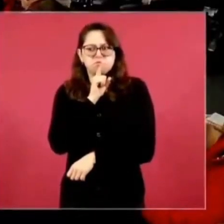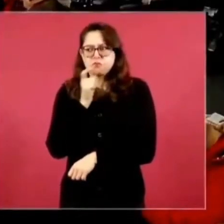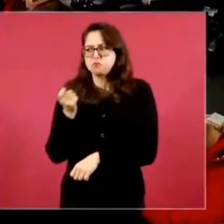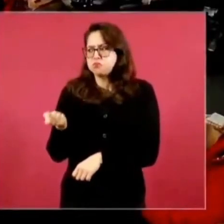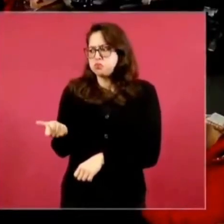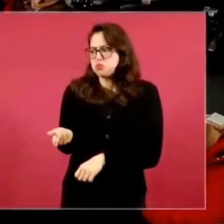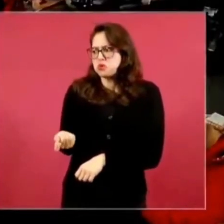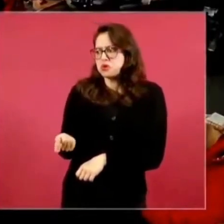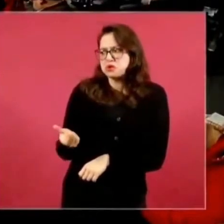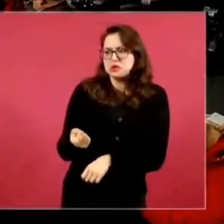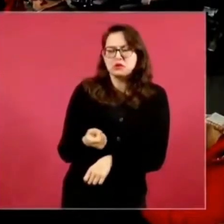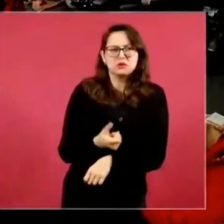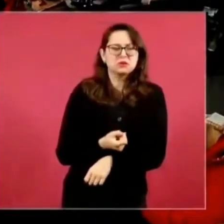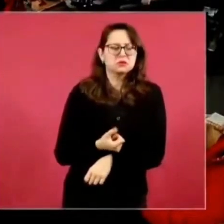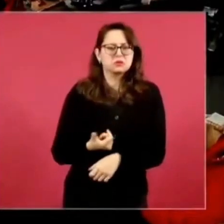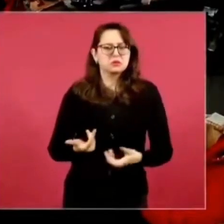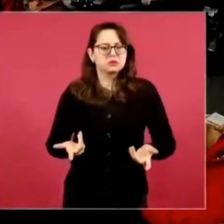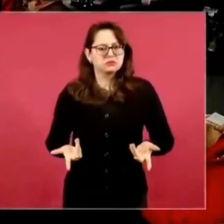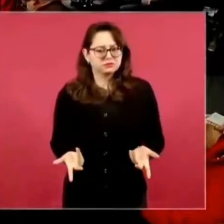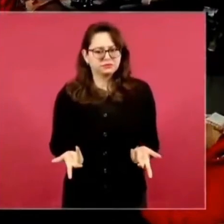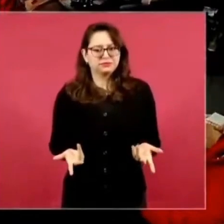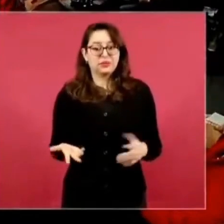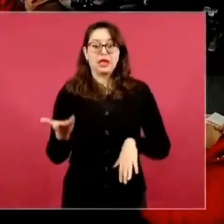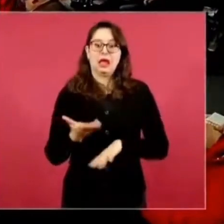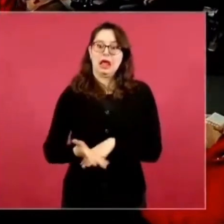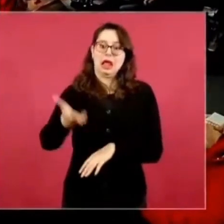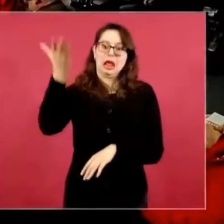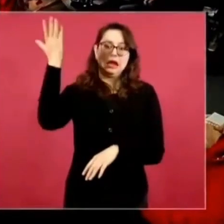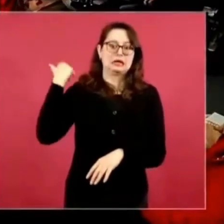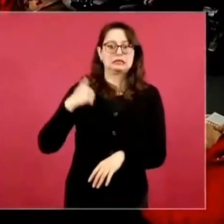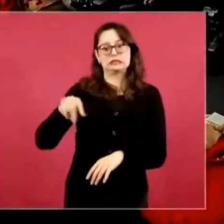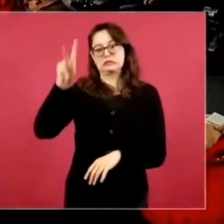defendían maestras, maestros porque querían